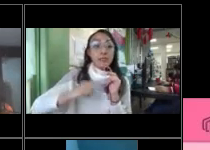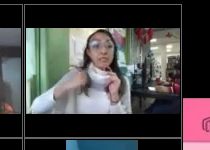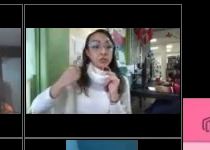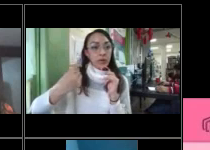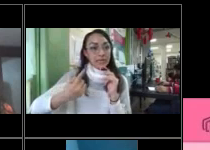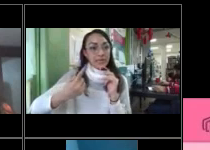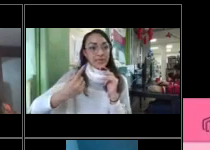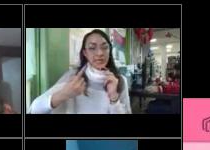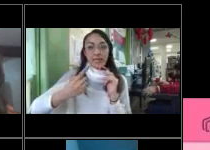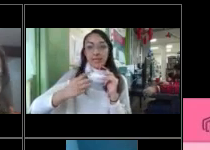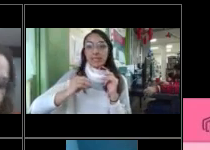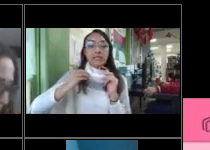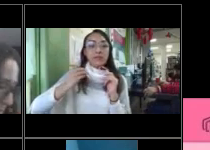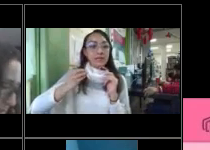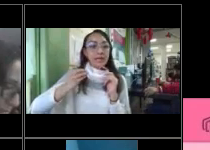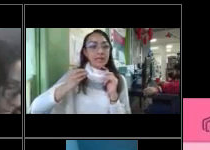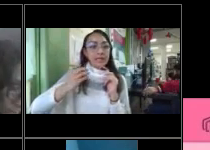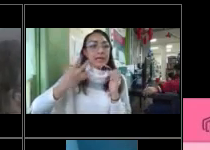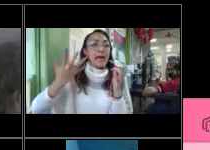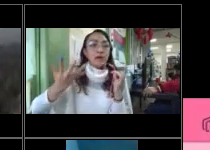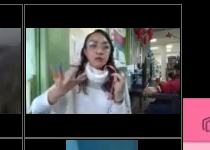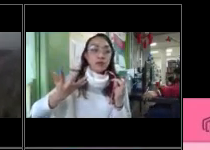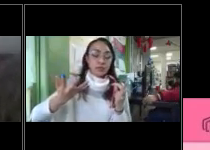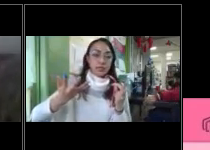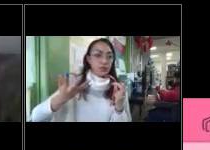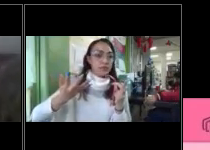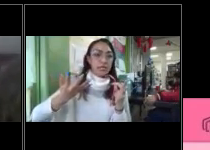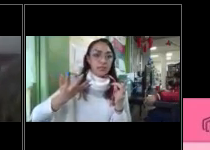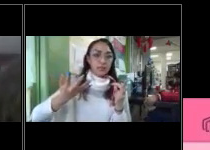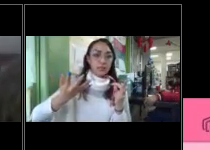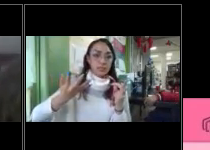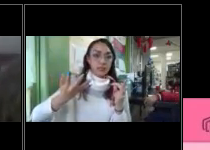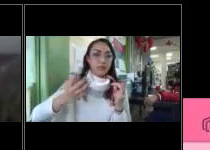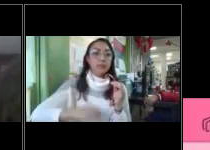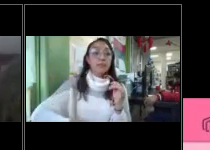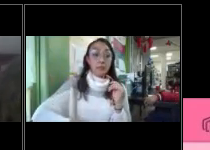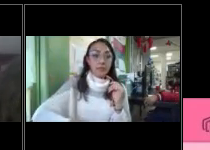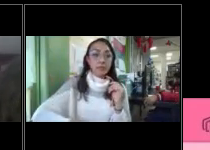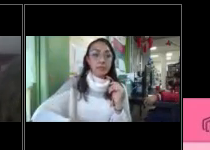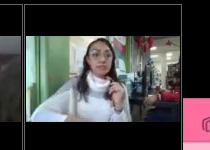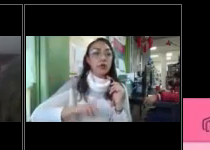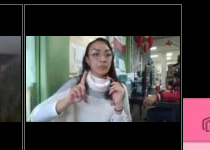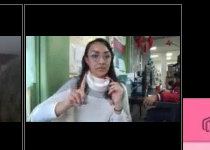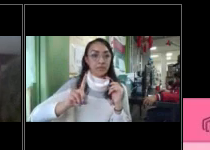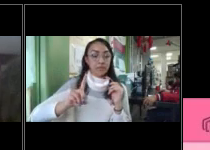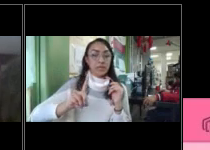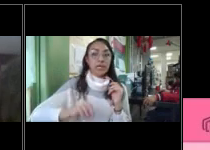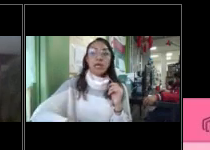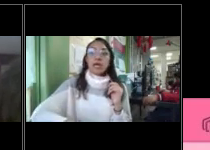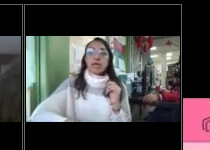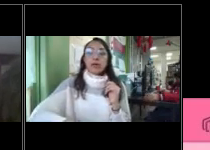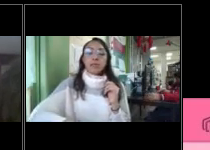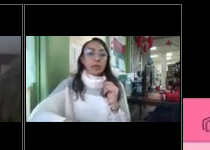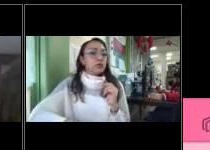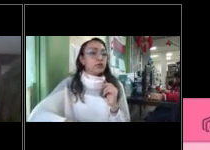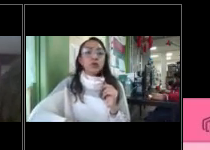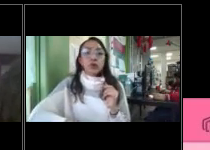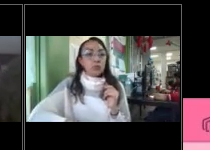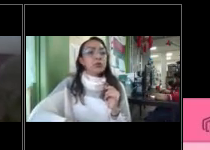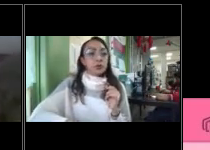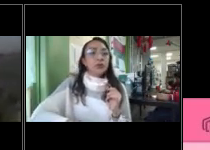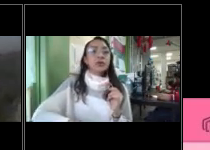la forma visual de identificar qué hago con la cosa que estoy diciendo. Mi verbo es comer,